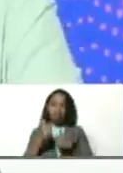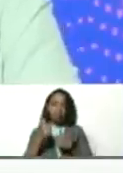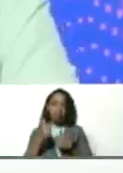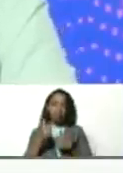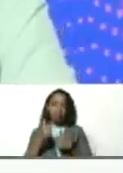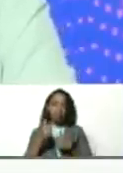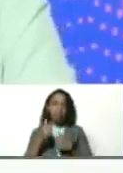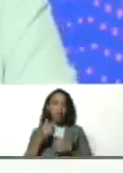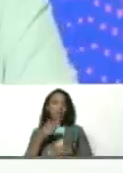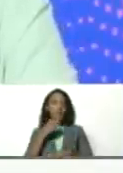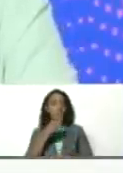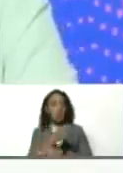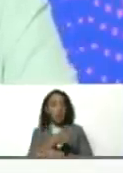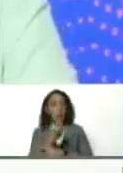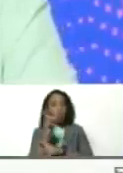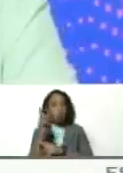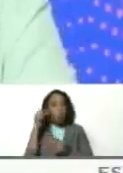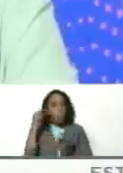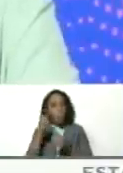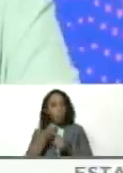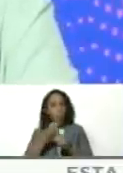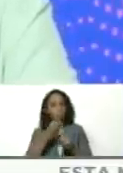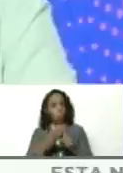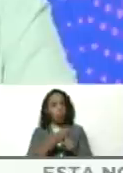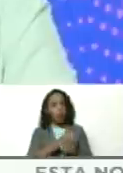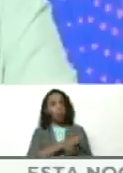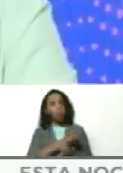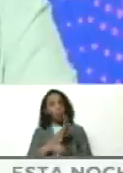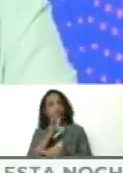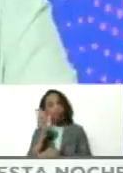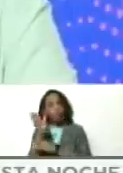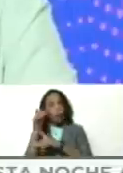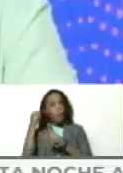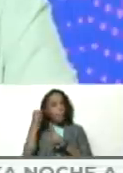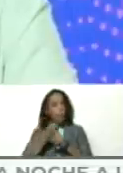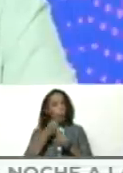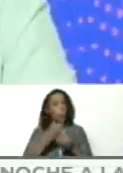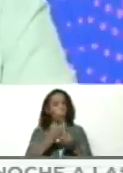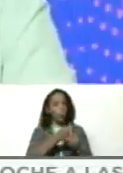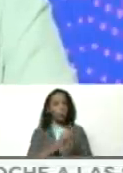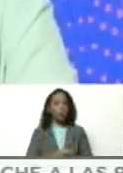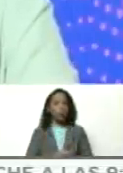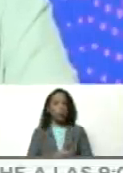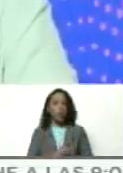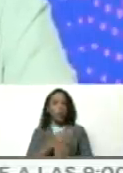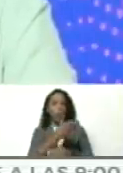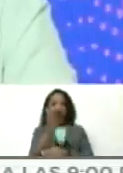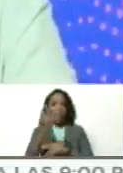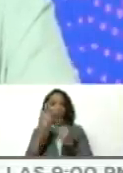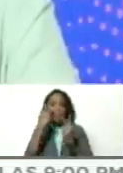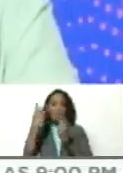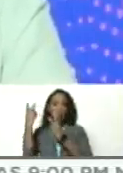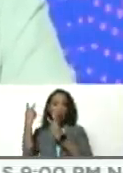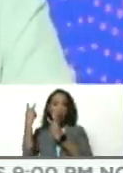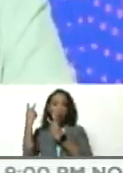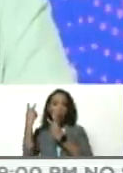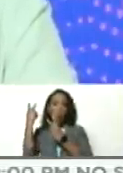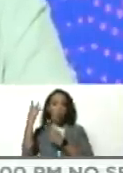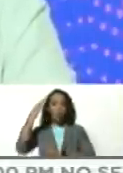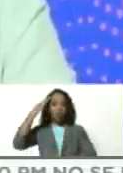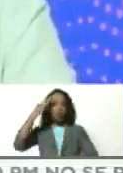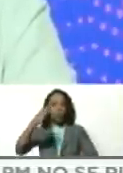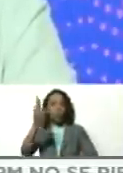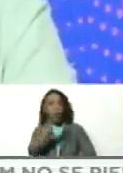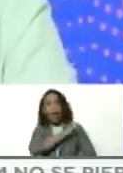ve a esa batalla. Ve a esa batalla. Y fíjense ustedes, la almirante en